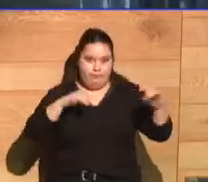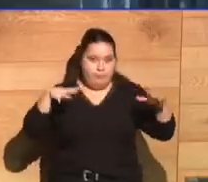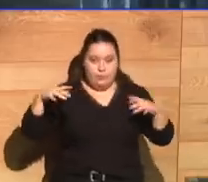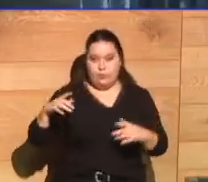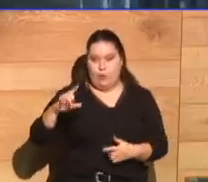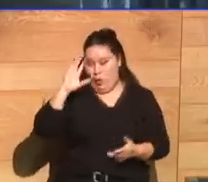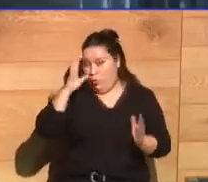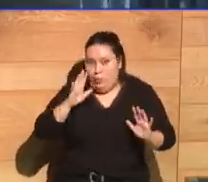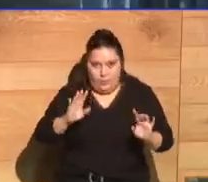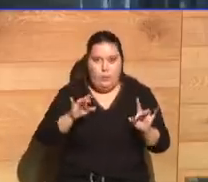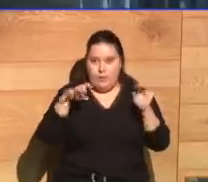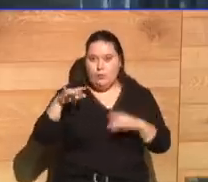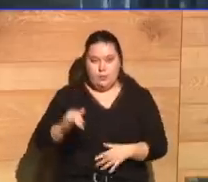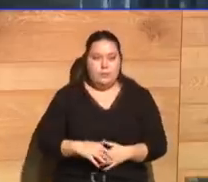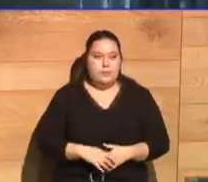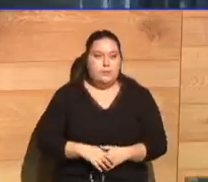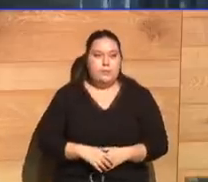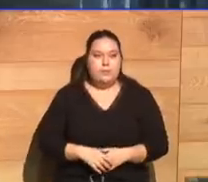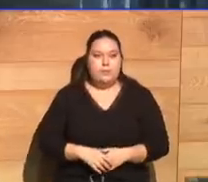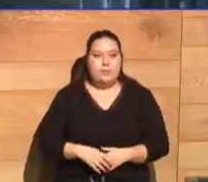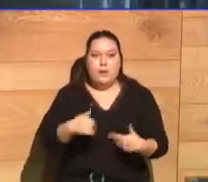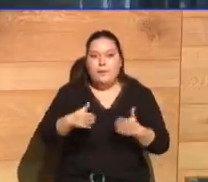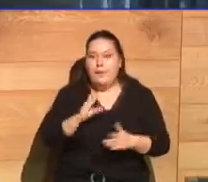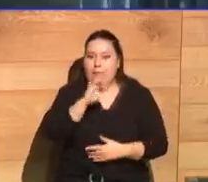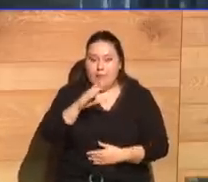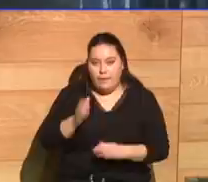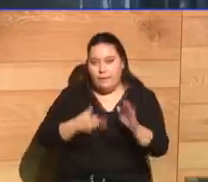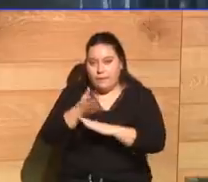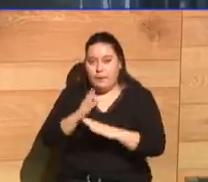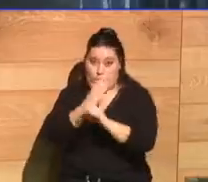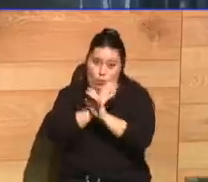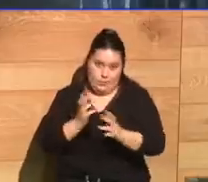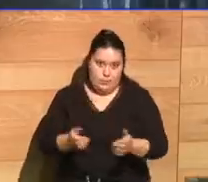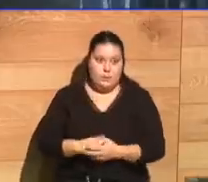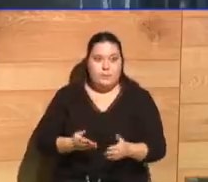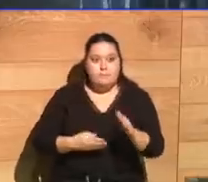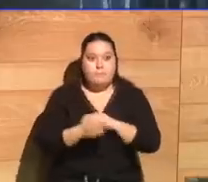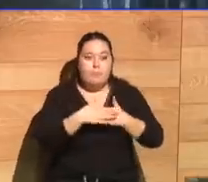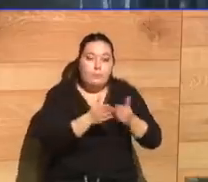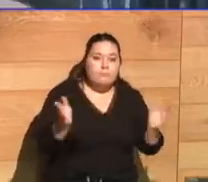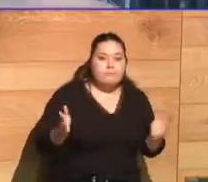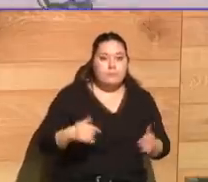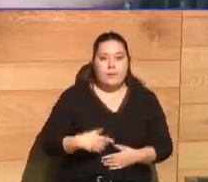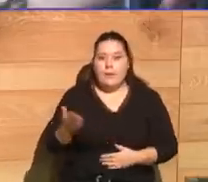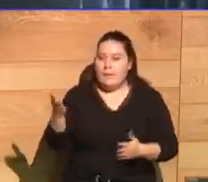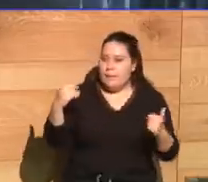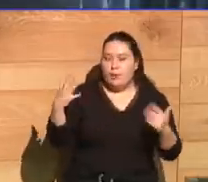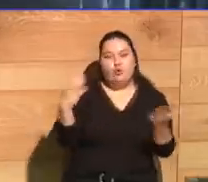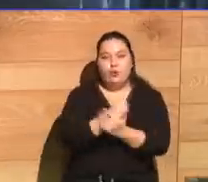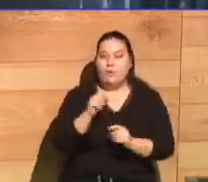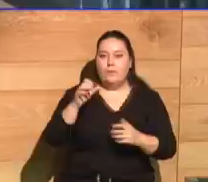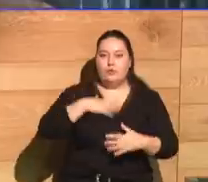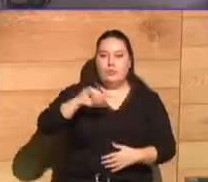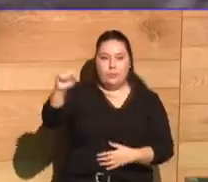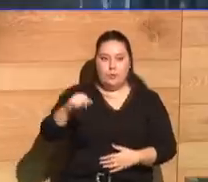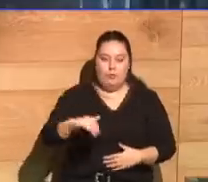pero hay milagros que están pasando al mismo tiempo. Se va a las oficinas de DC Comics y entra por la puerta y dice, dadme todo lo que tengáis de Superman. Entonces, claro, vienen